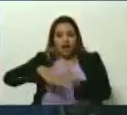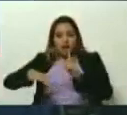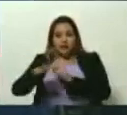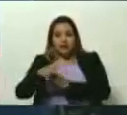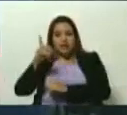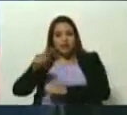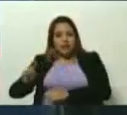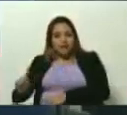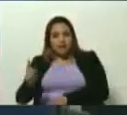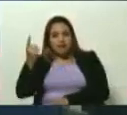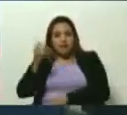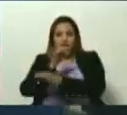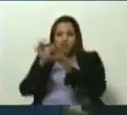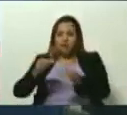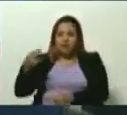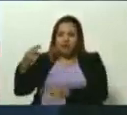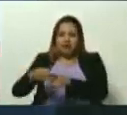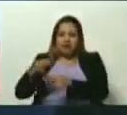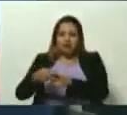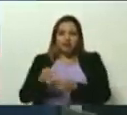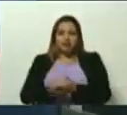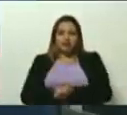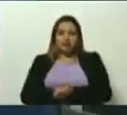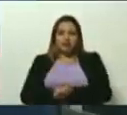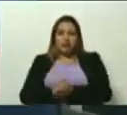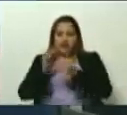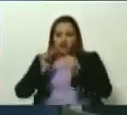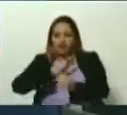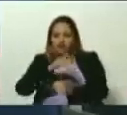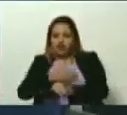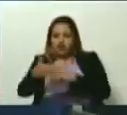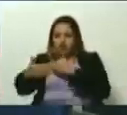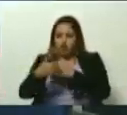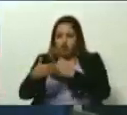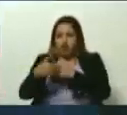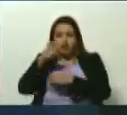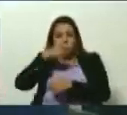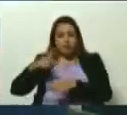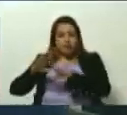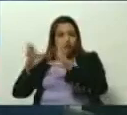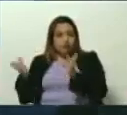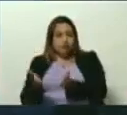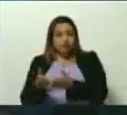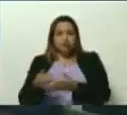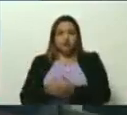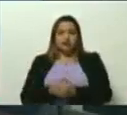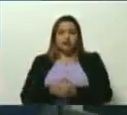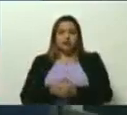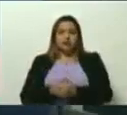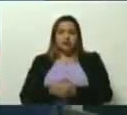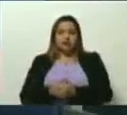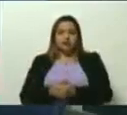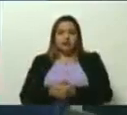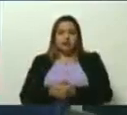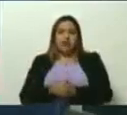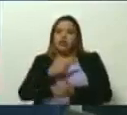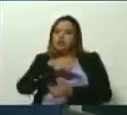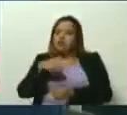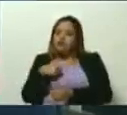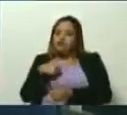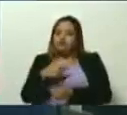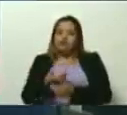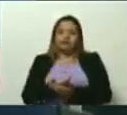la primera amenaza brutal contra los pueblos del mundo. Y bueno, nosotros